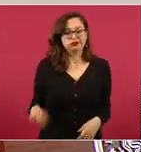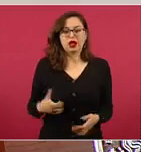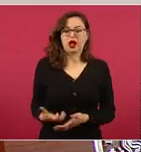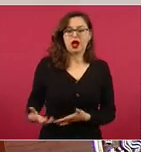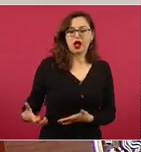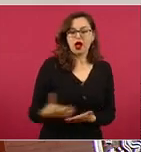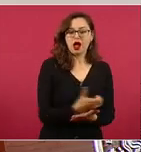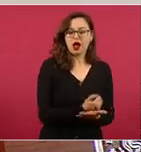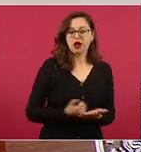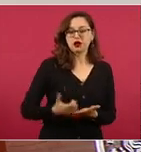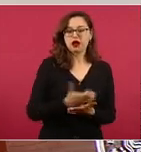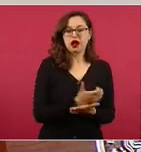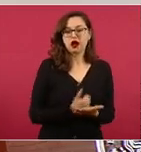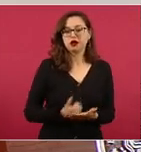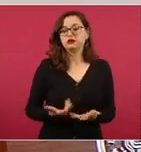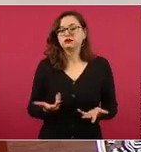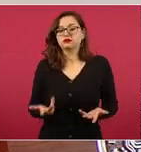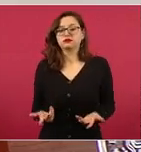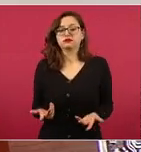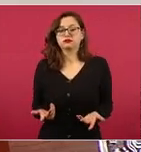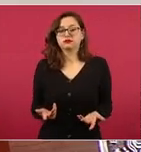y al final